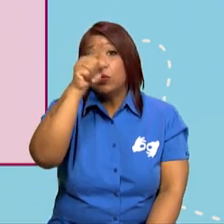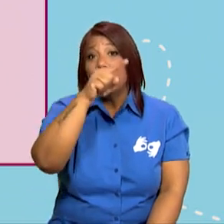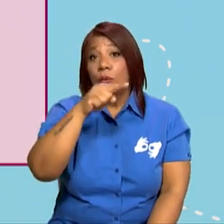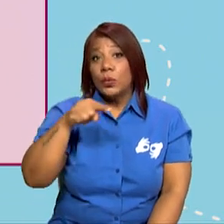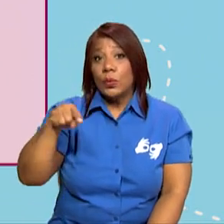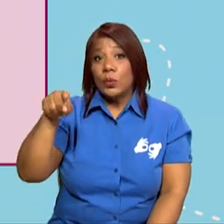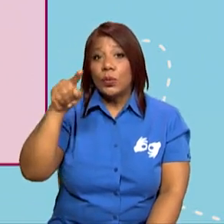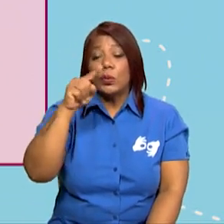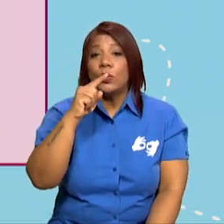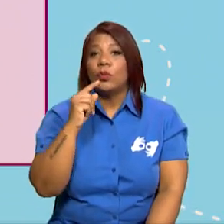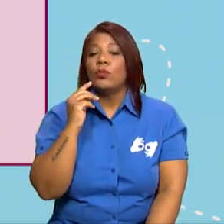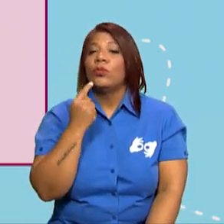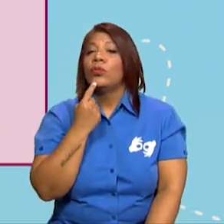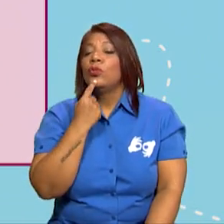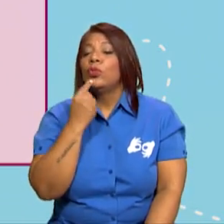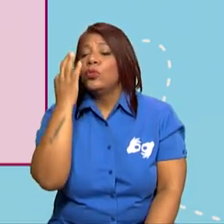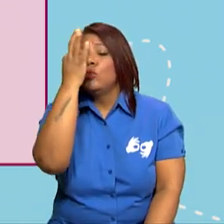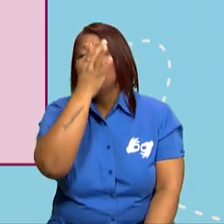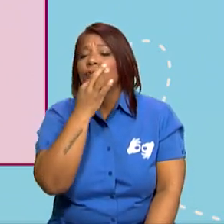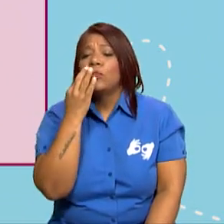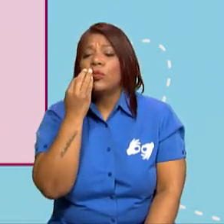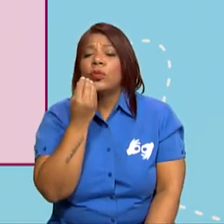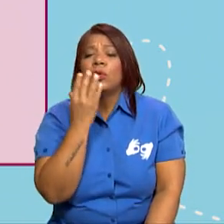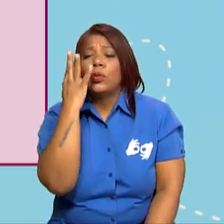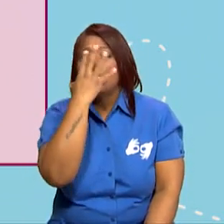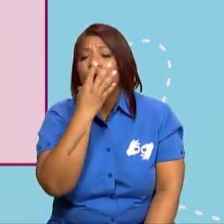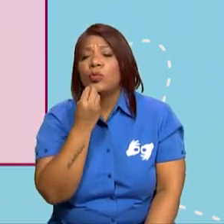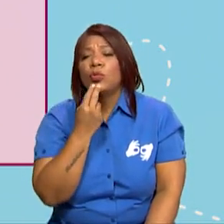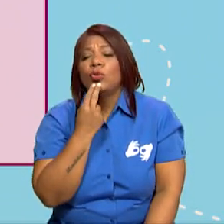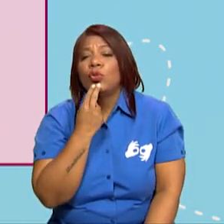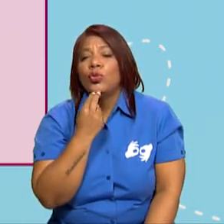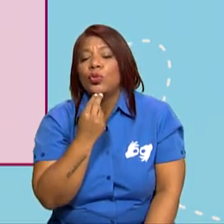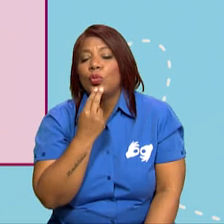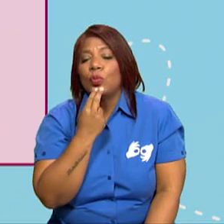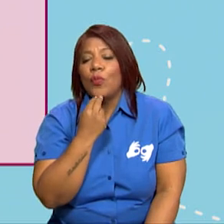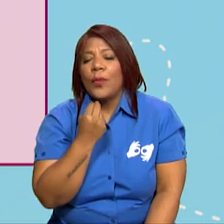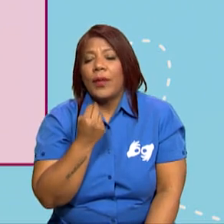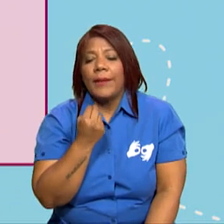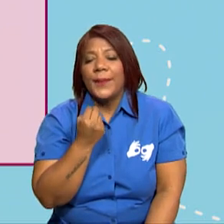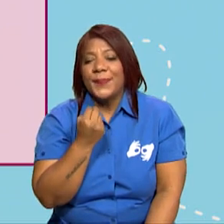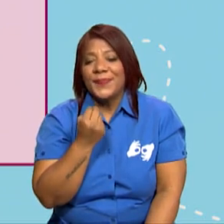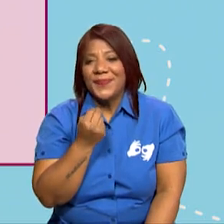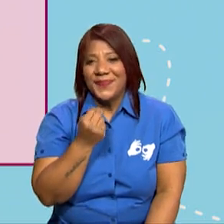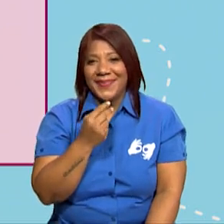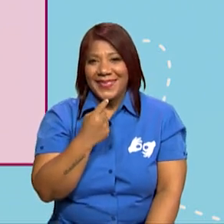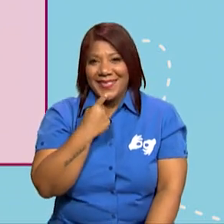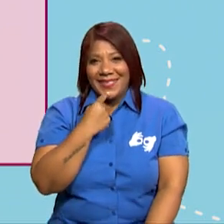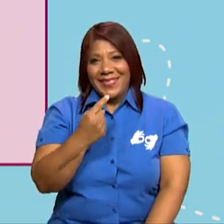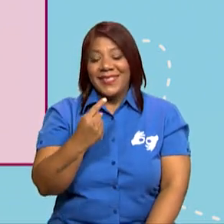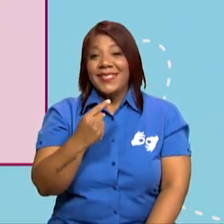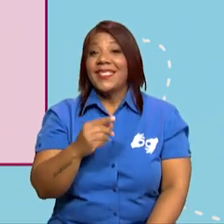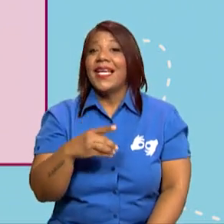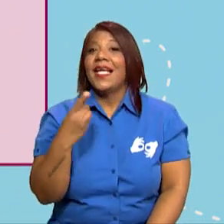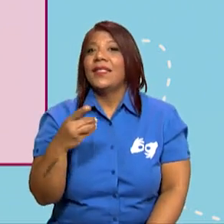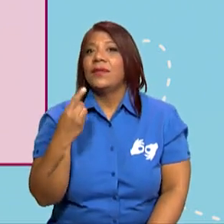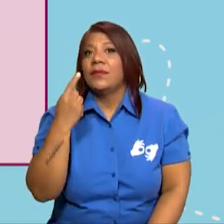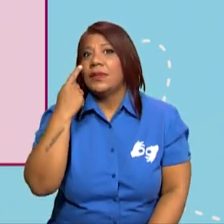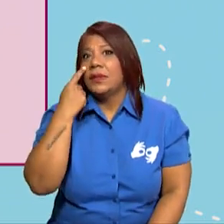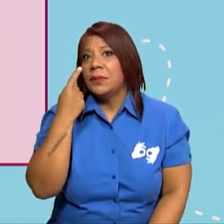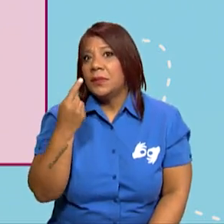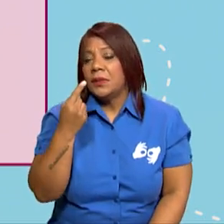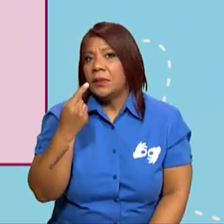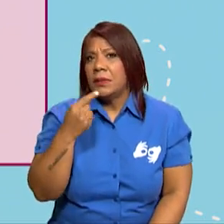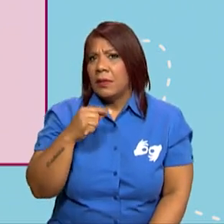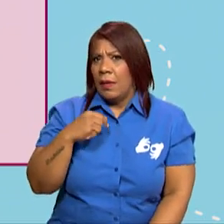antes? ¡Qué hermoso pastel! ¡Wow! ¿Dónde has visto esas gráficas, Fluffy? No me